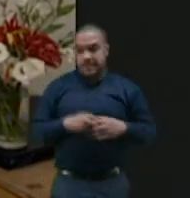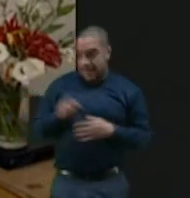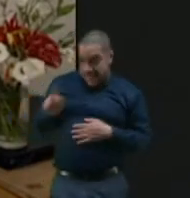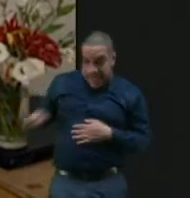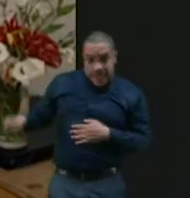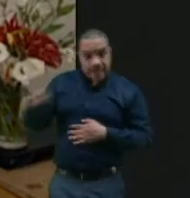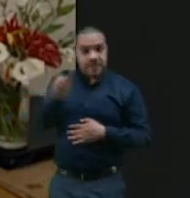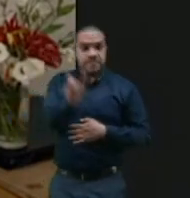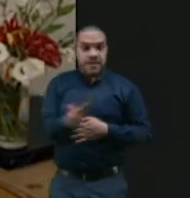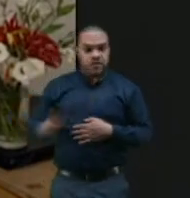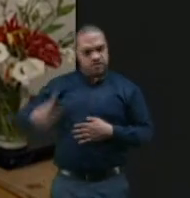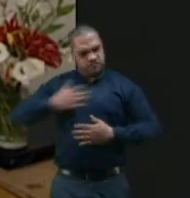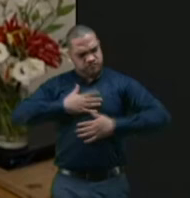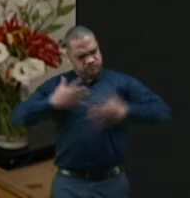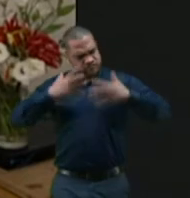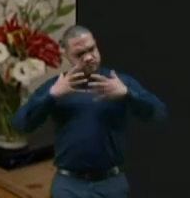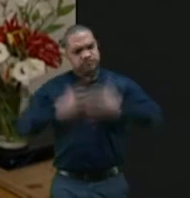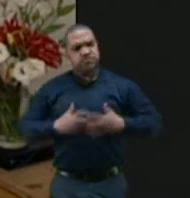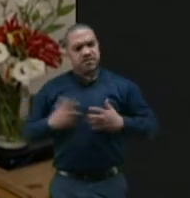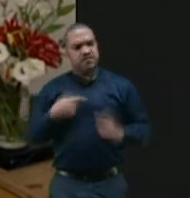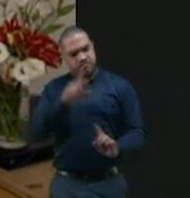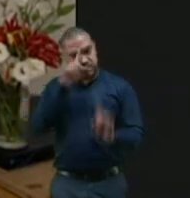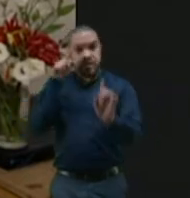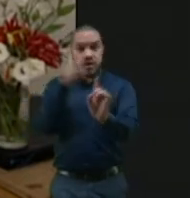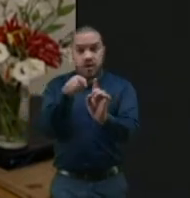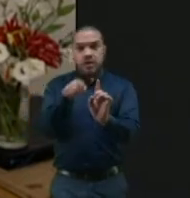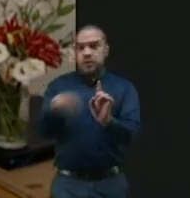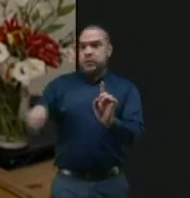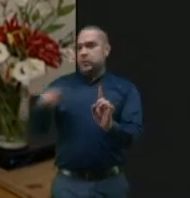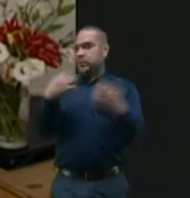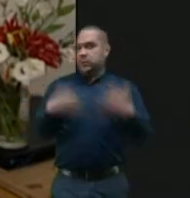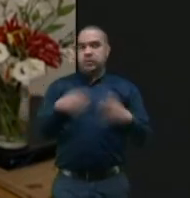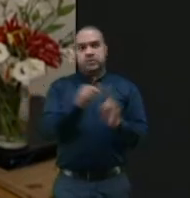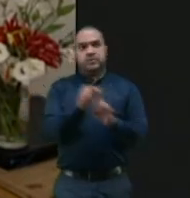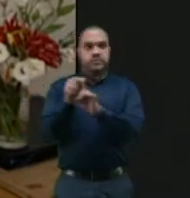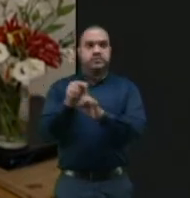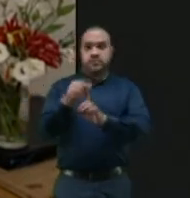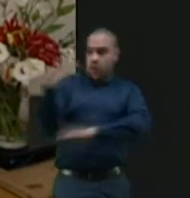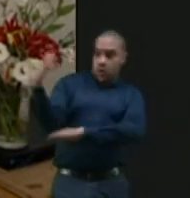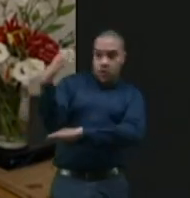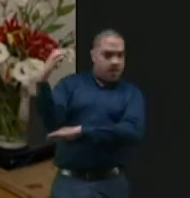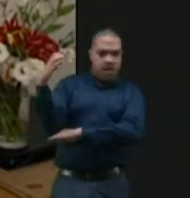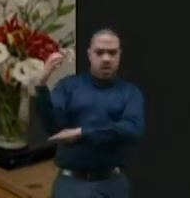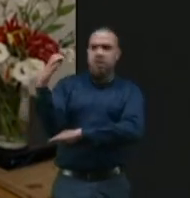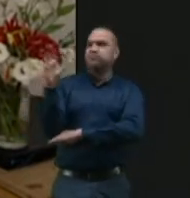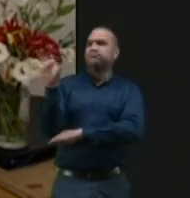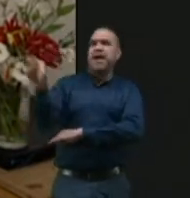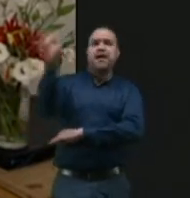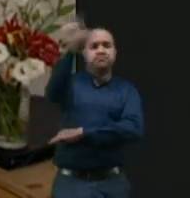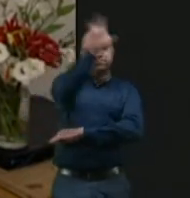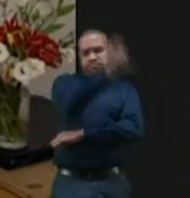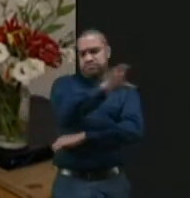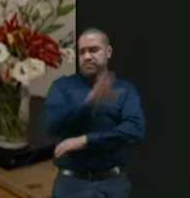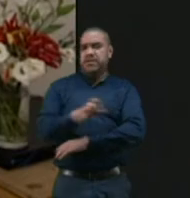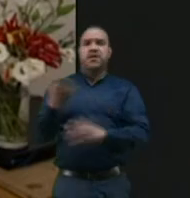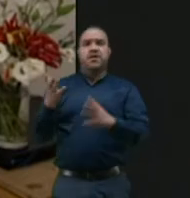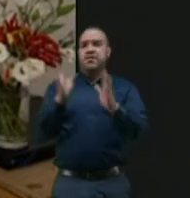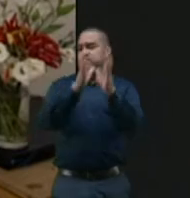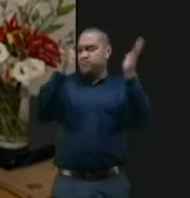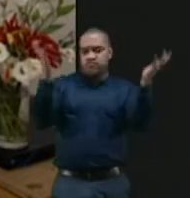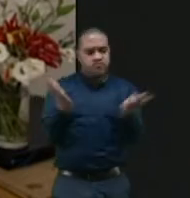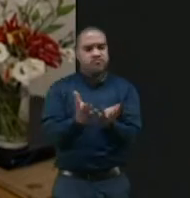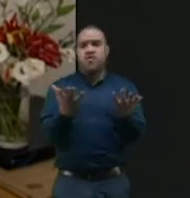no únicamente para el éxito de Colombia, sino para el éxito del país o el éxito de cualquier otra cosa, sino el mundo.